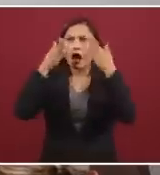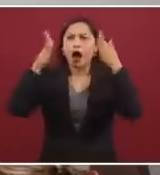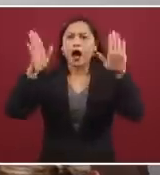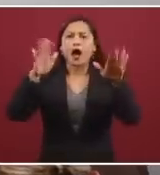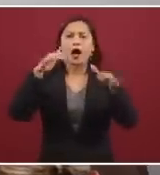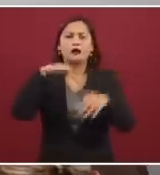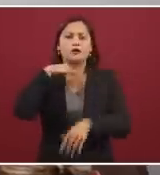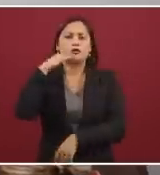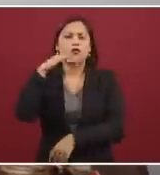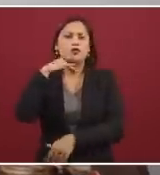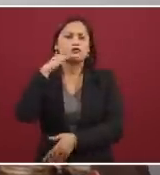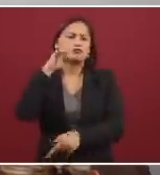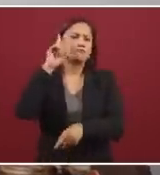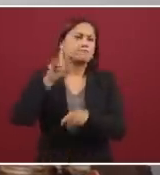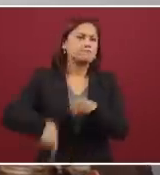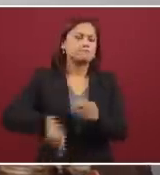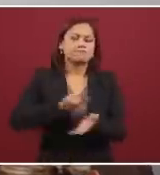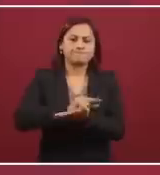abolir